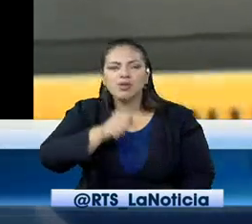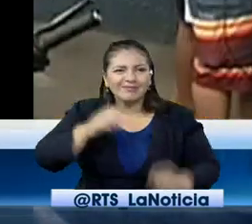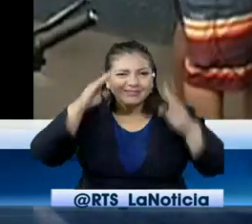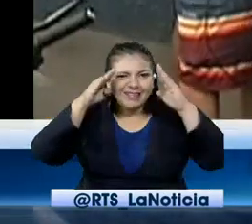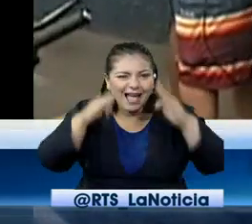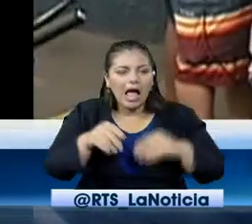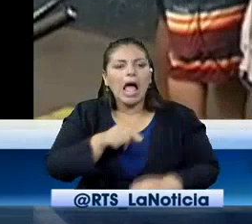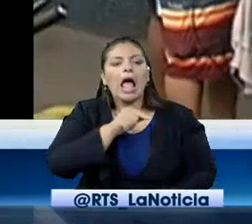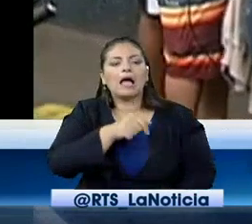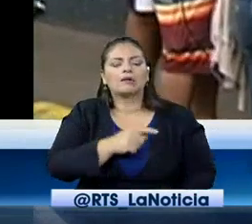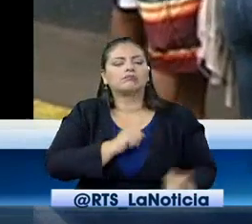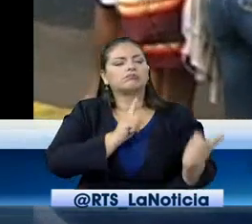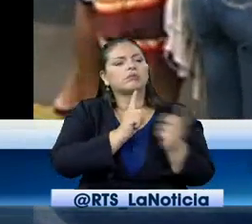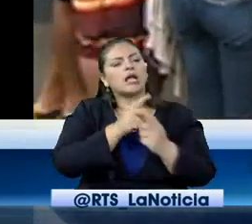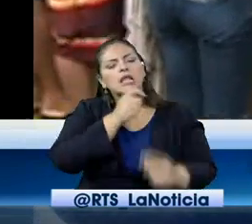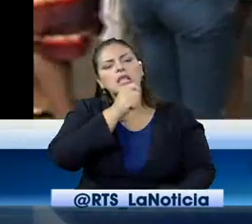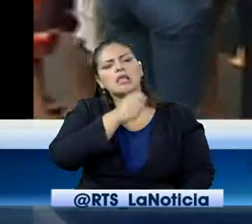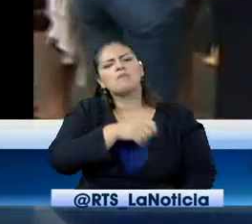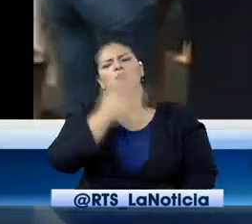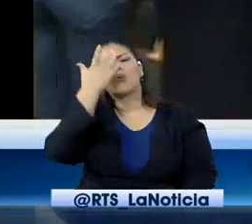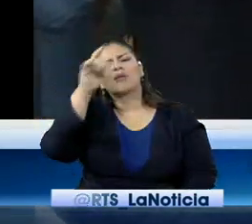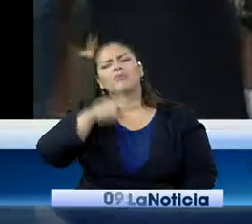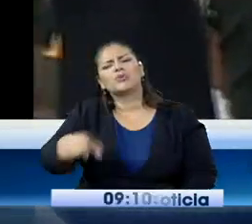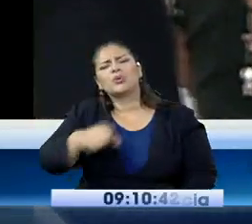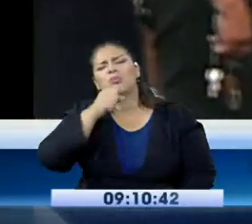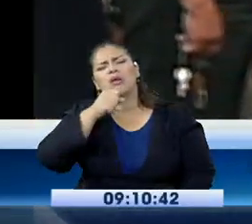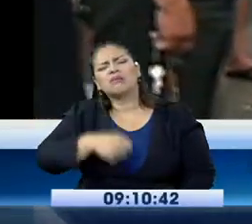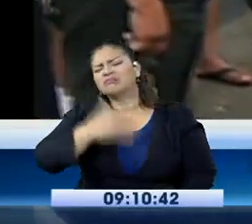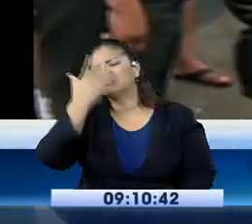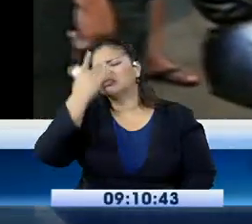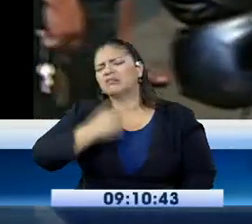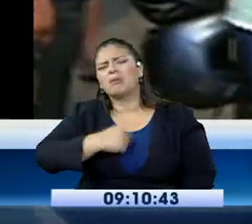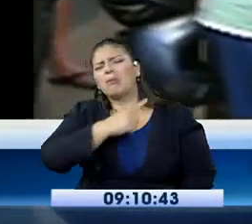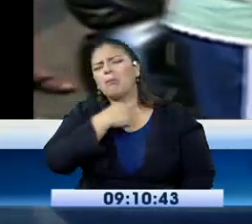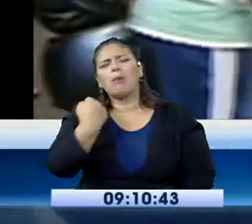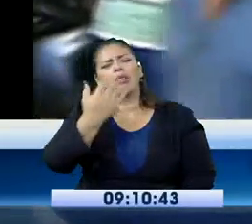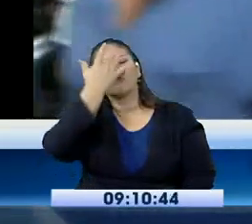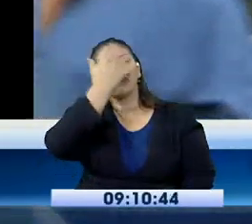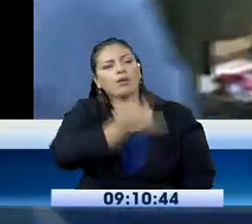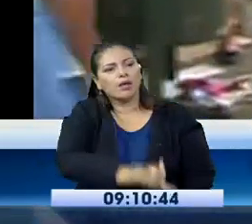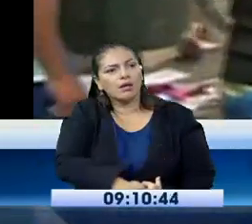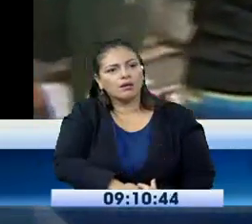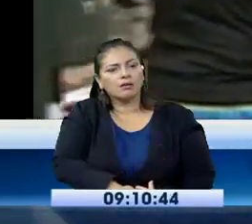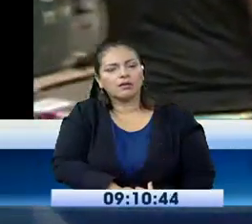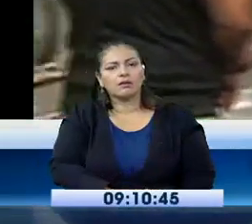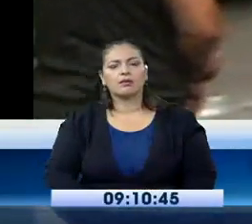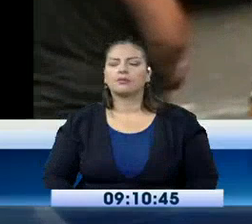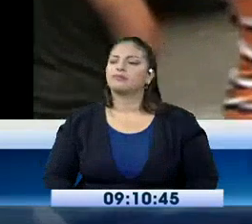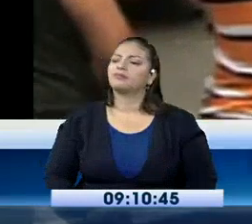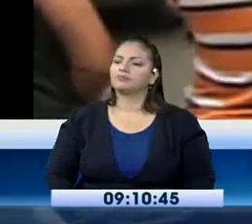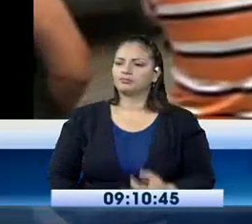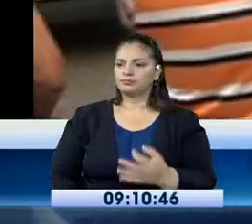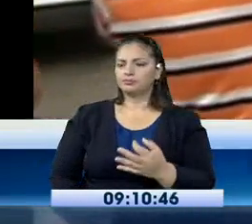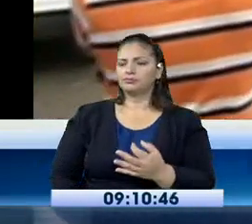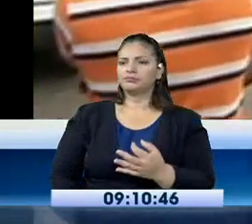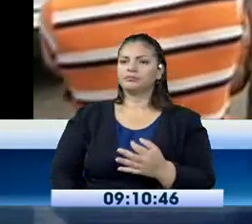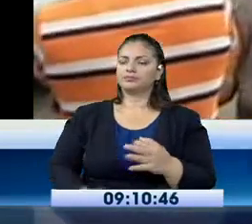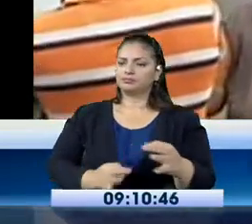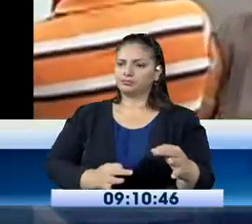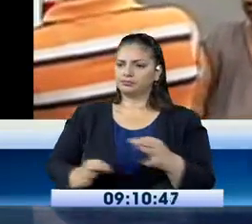son bastante comunes y que cualquier indicio requiere atención. Cuando el individuo está